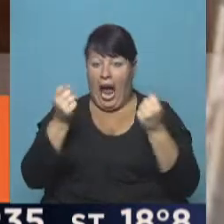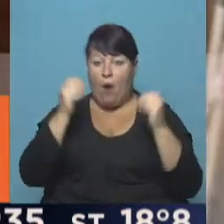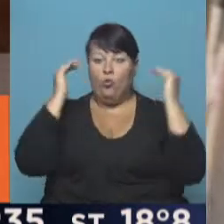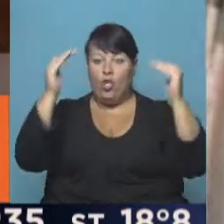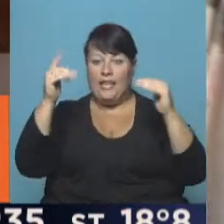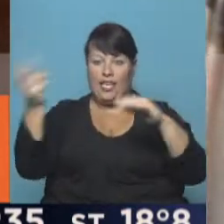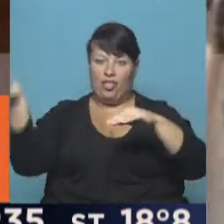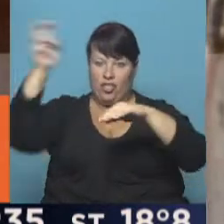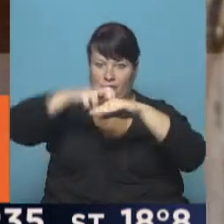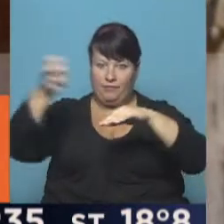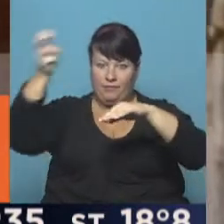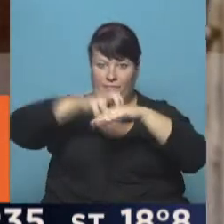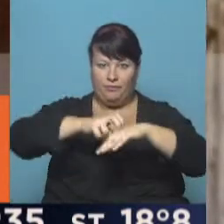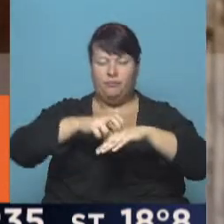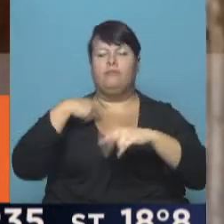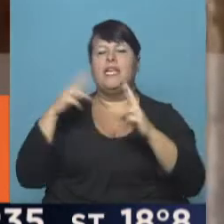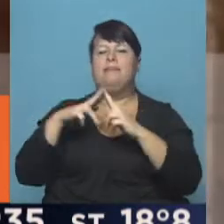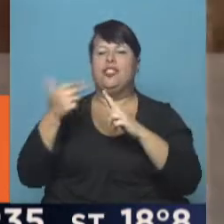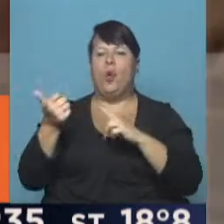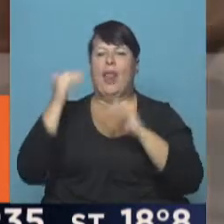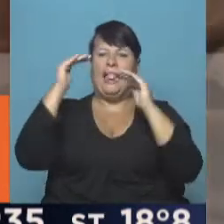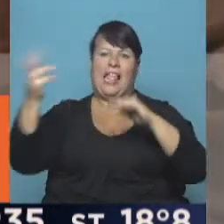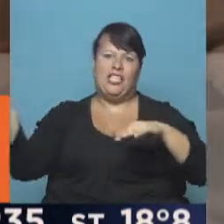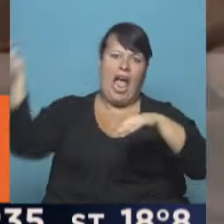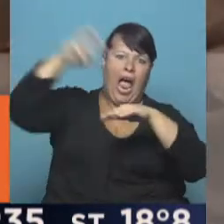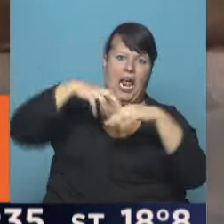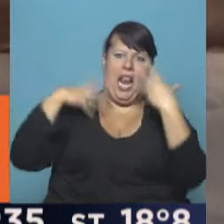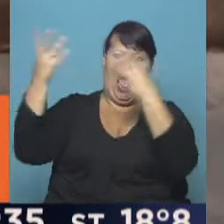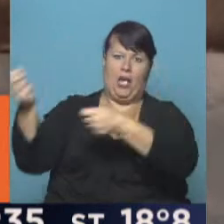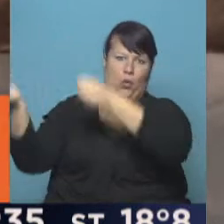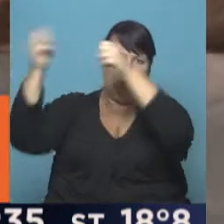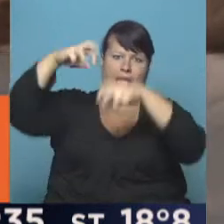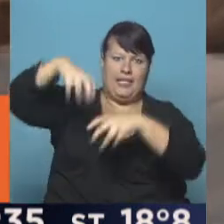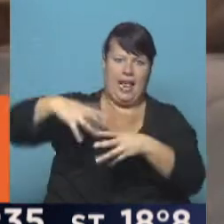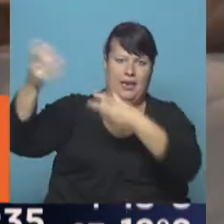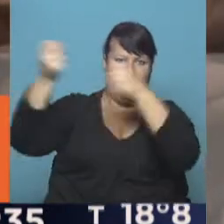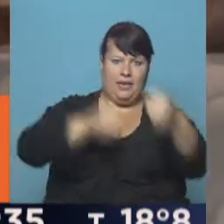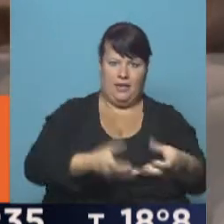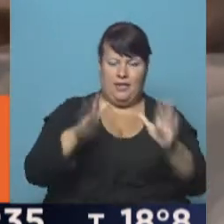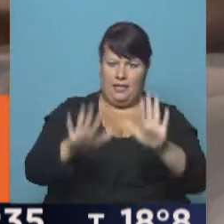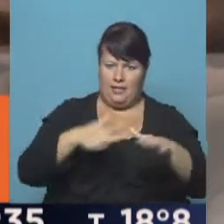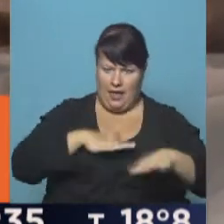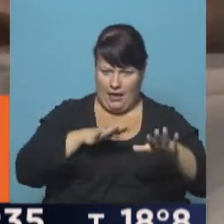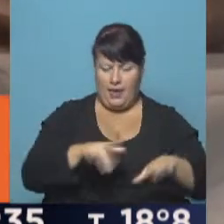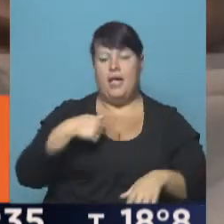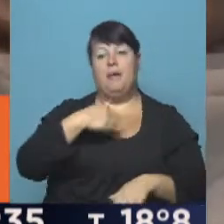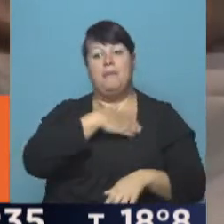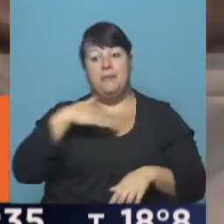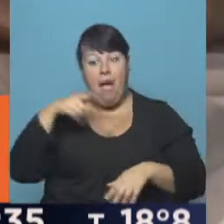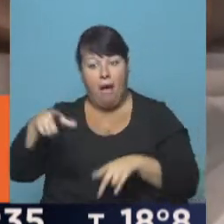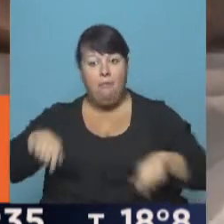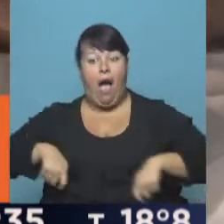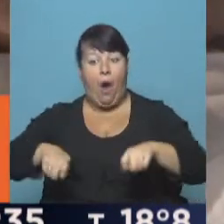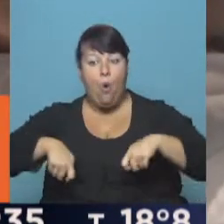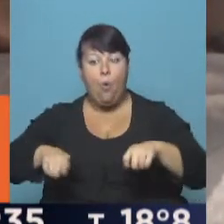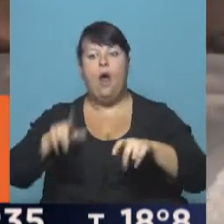techo. Aparece una sobrina por el techo desesperada, la bajo por una escalera y le pido que me los calme. Y a mi mamá, que está en silla de